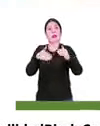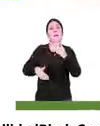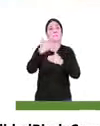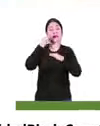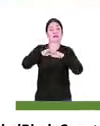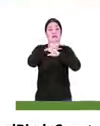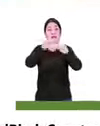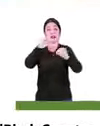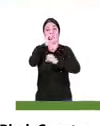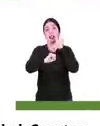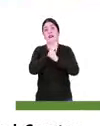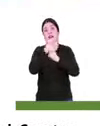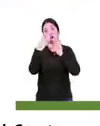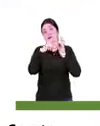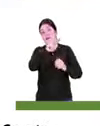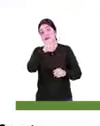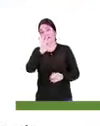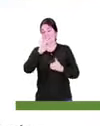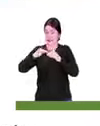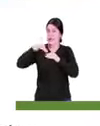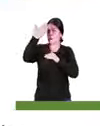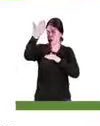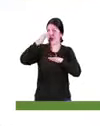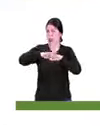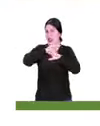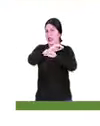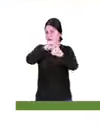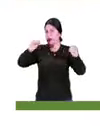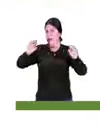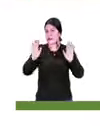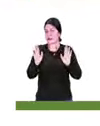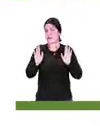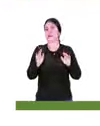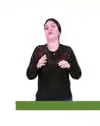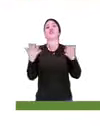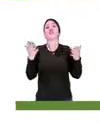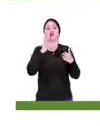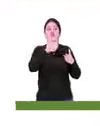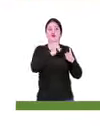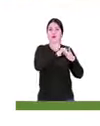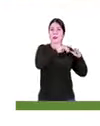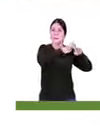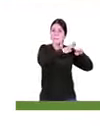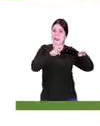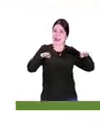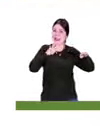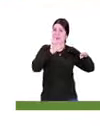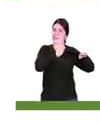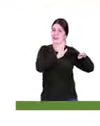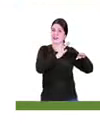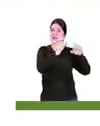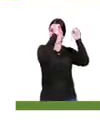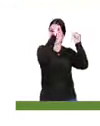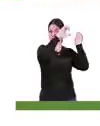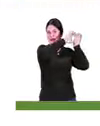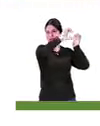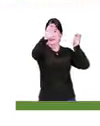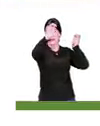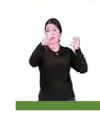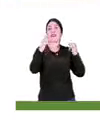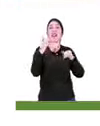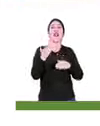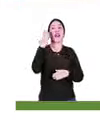como lo estamos haciendo ahora, tanto en las obras de patio taller que iniciaron en agosto del año pasado,